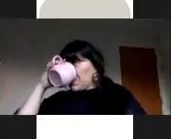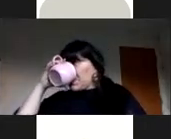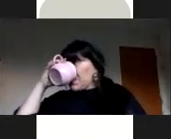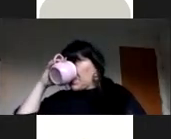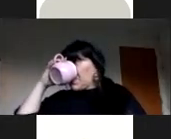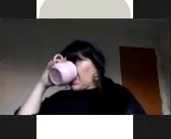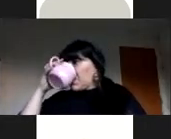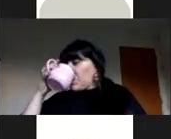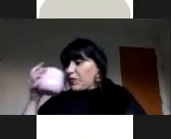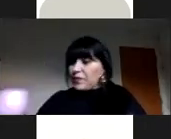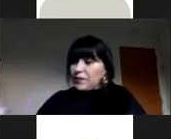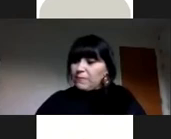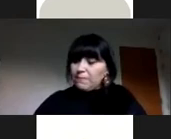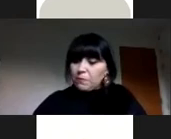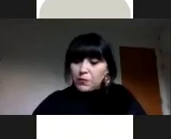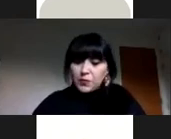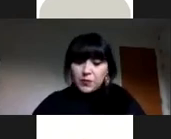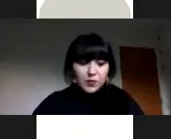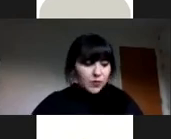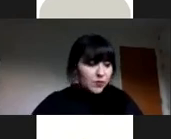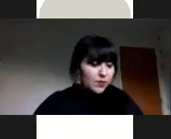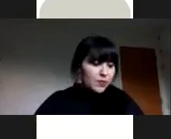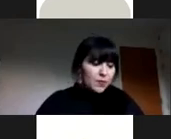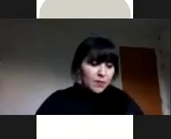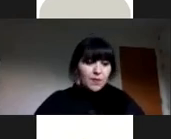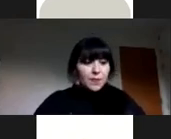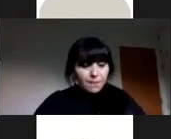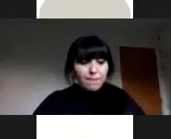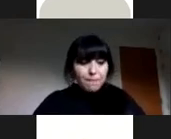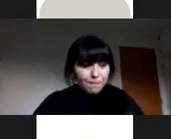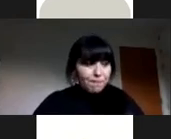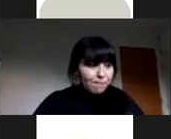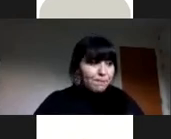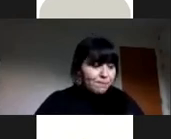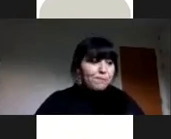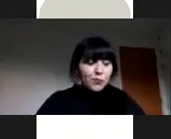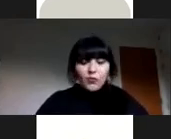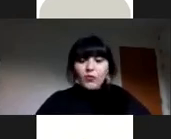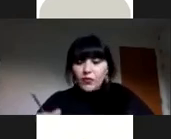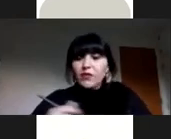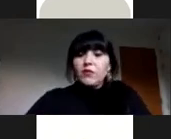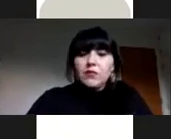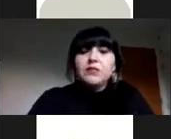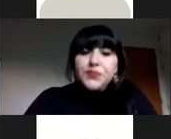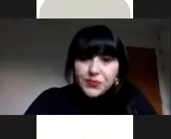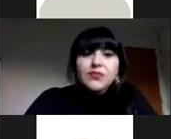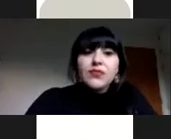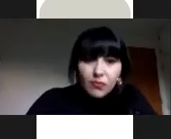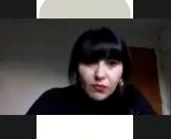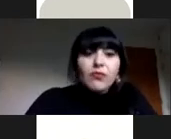comercialización de las drogas. Enseña a delinquir y a traficar. También hay que informarse, pero la televisión abusa de estos temas, nos